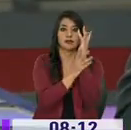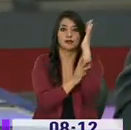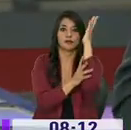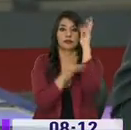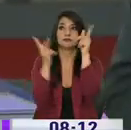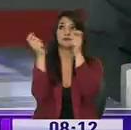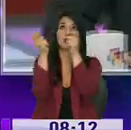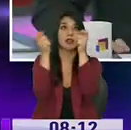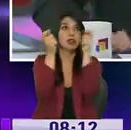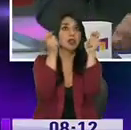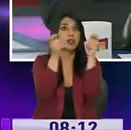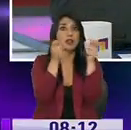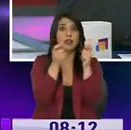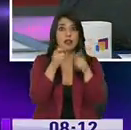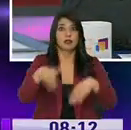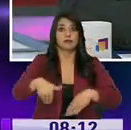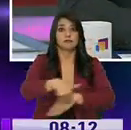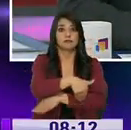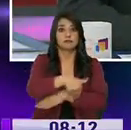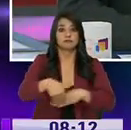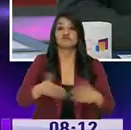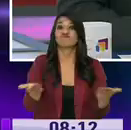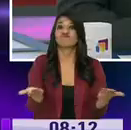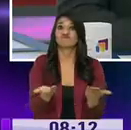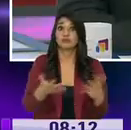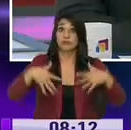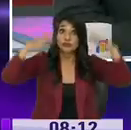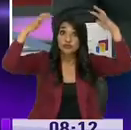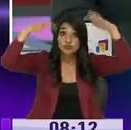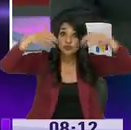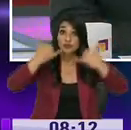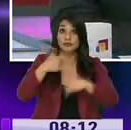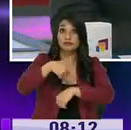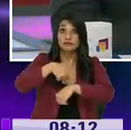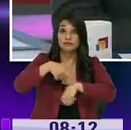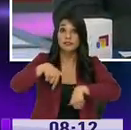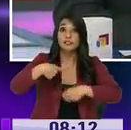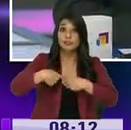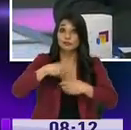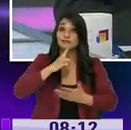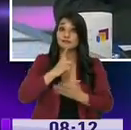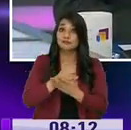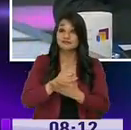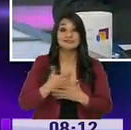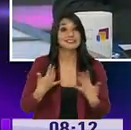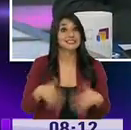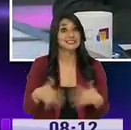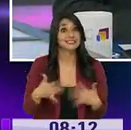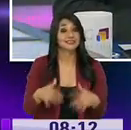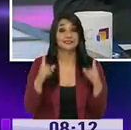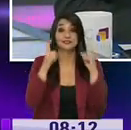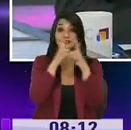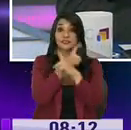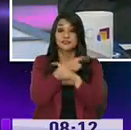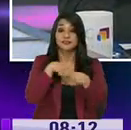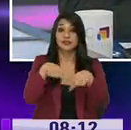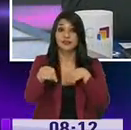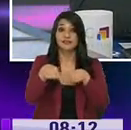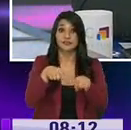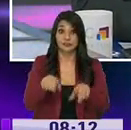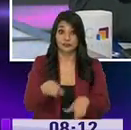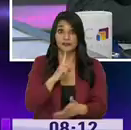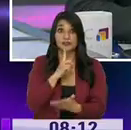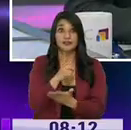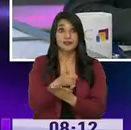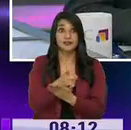Sofía Vintimilla, por favor? Hola, Sofía. Llueve a esta hora en la ciudad de Quito y realmente está complicado el tráfico y el clima. ¿Qué